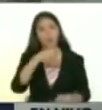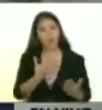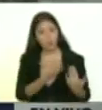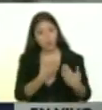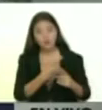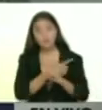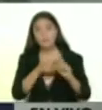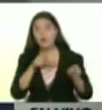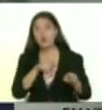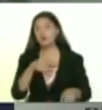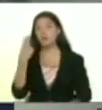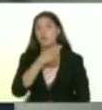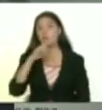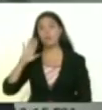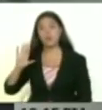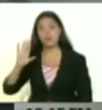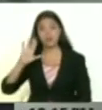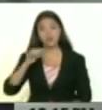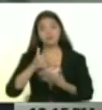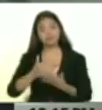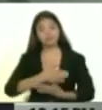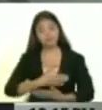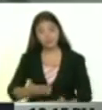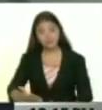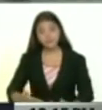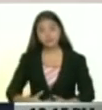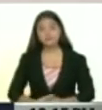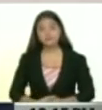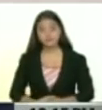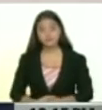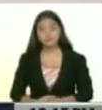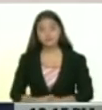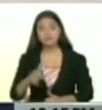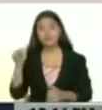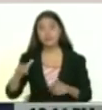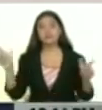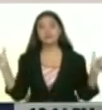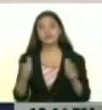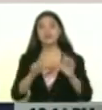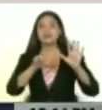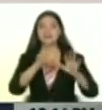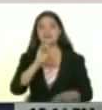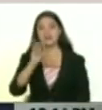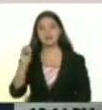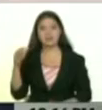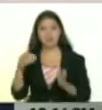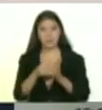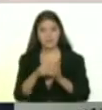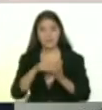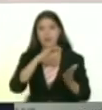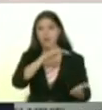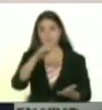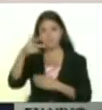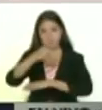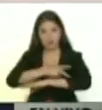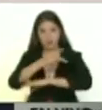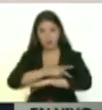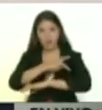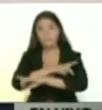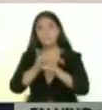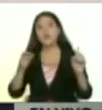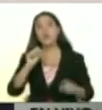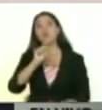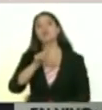y ellos prometieron contribuir con esta reducción de 600.000 barriles, adicionalmente a los